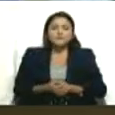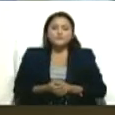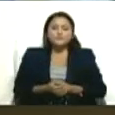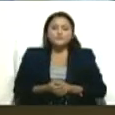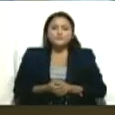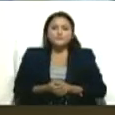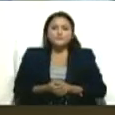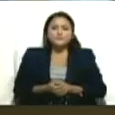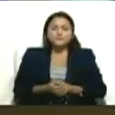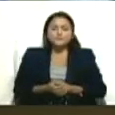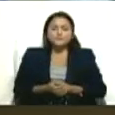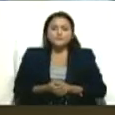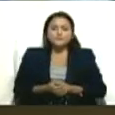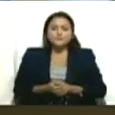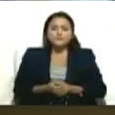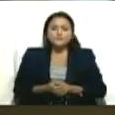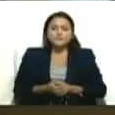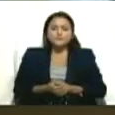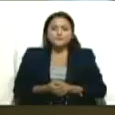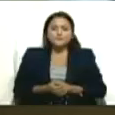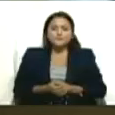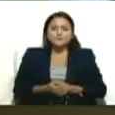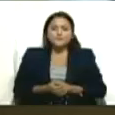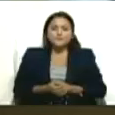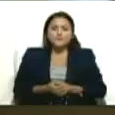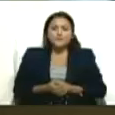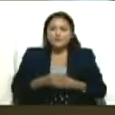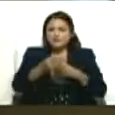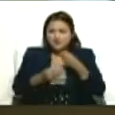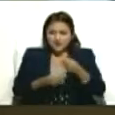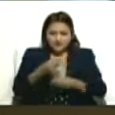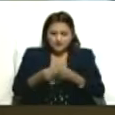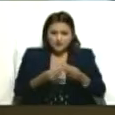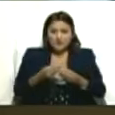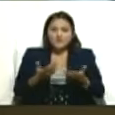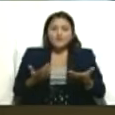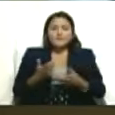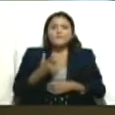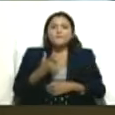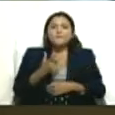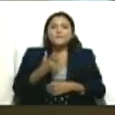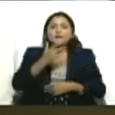del exequivo que se realizara el 3